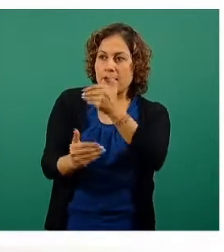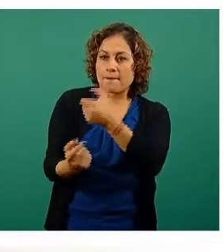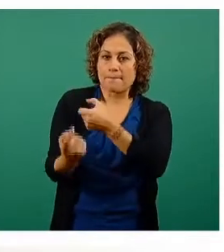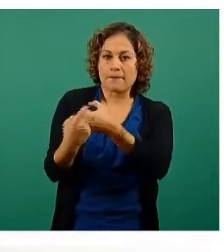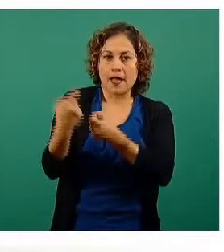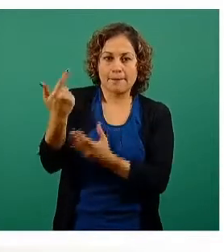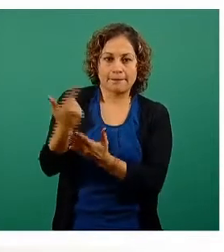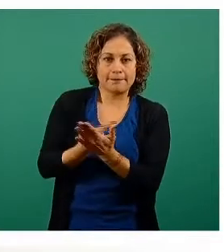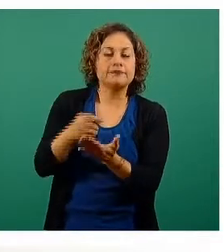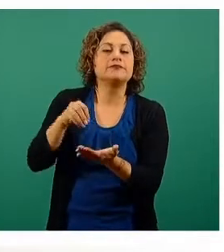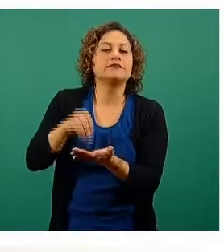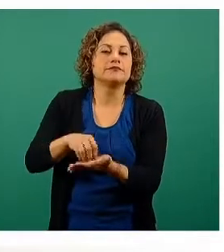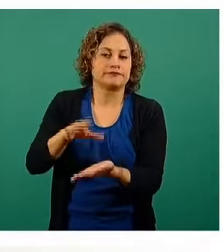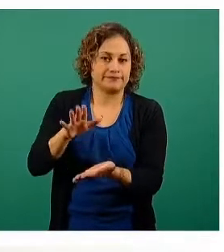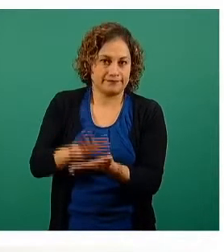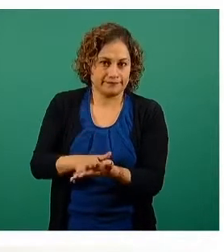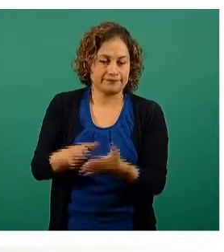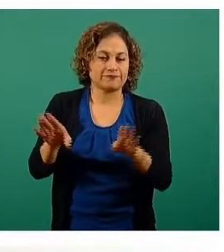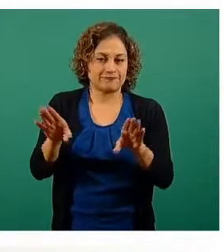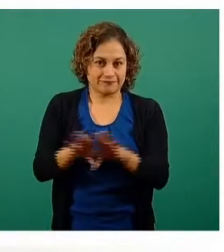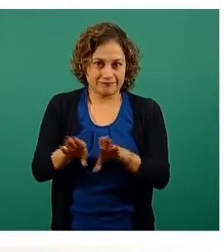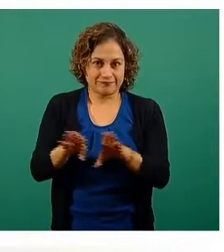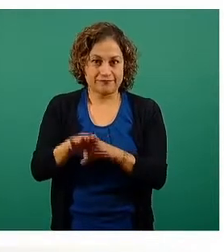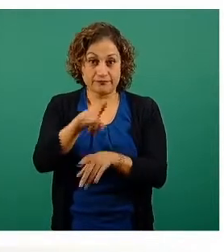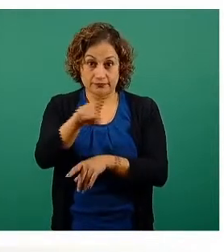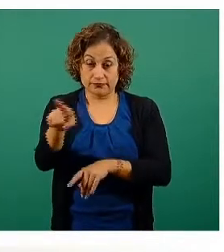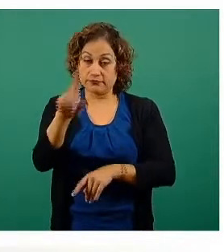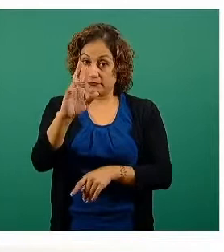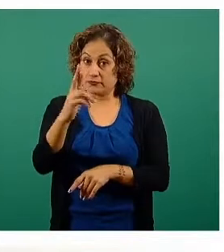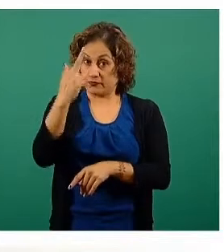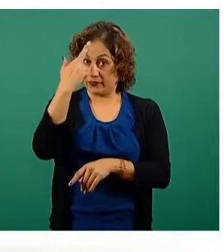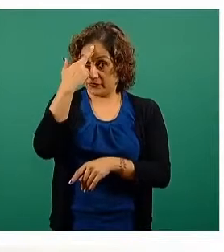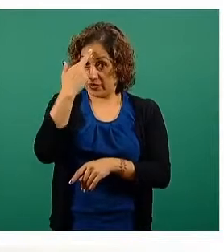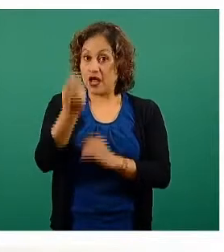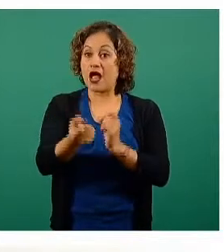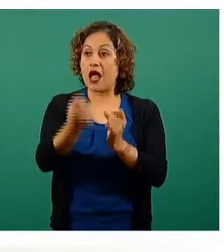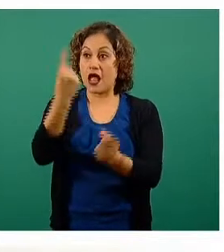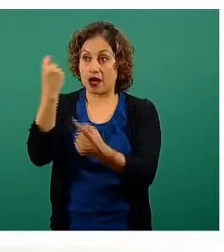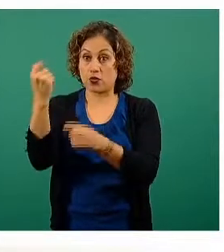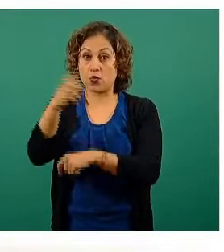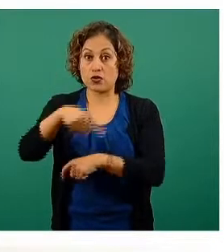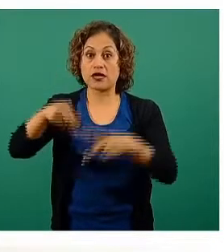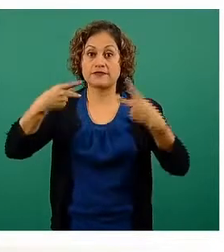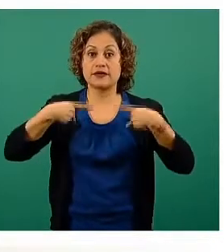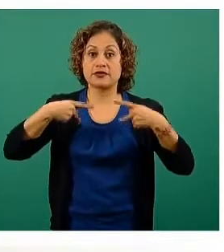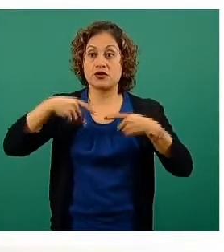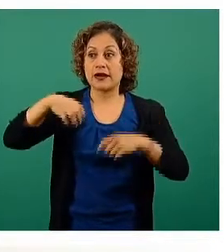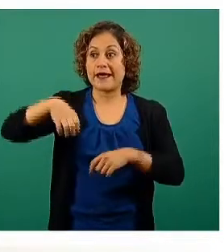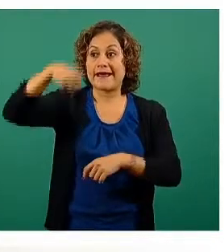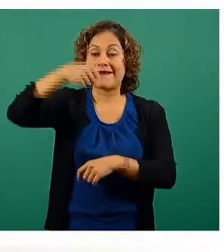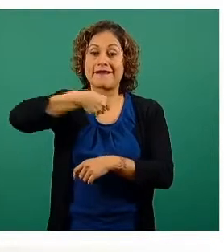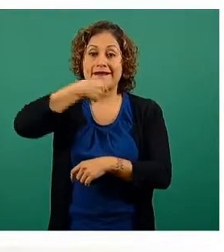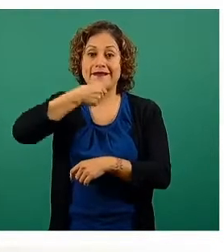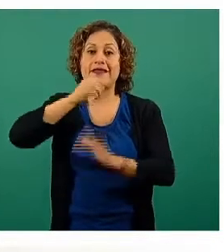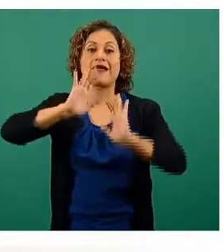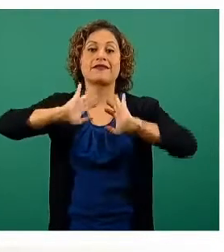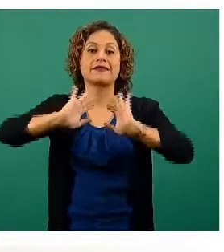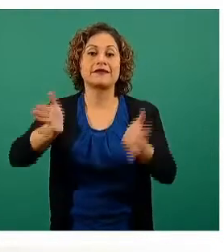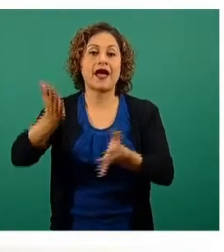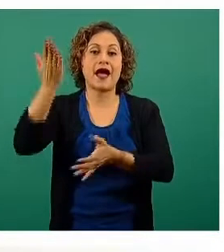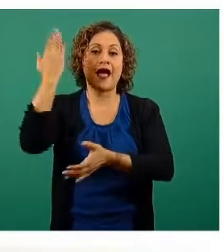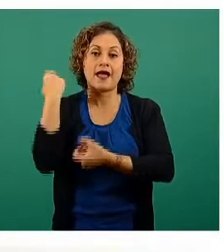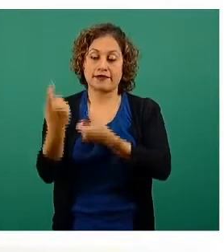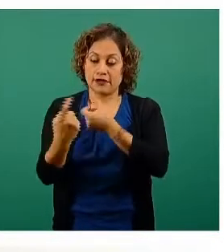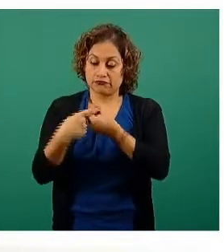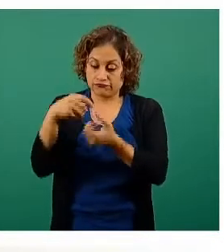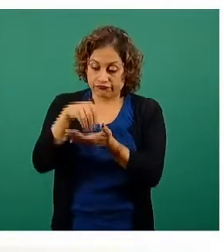Recordemos también que hay población que ya se encuentra identificada en un padrón nacional, es decir, población de 60 años